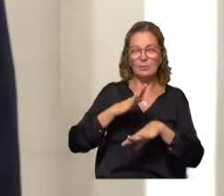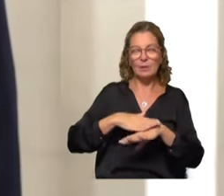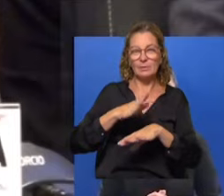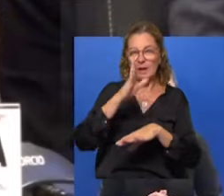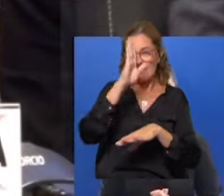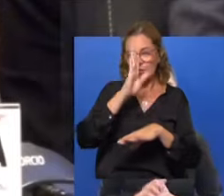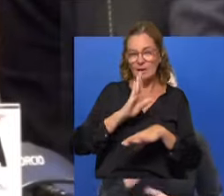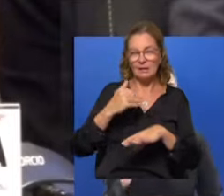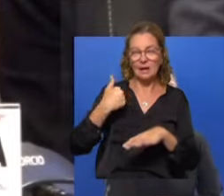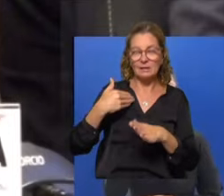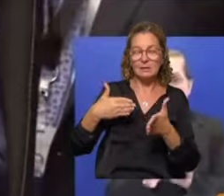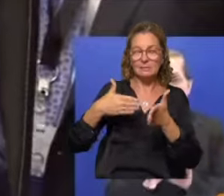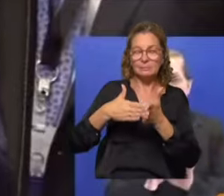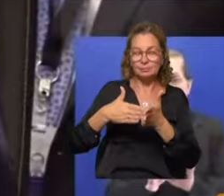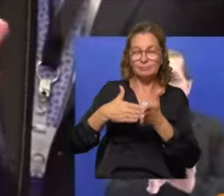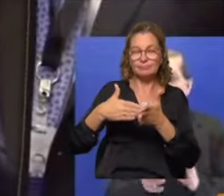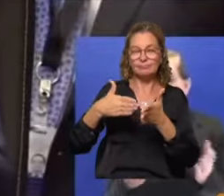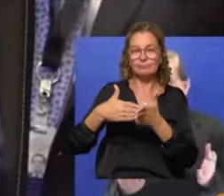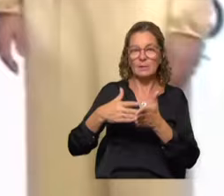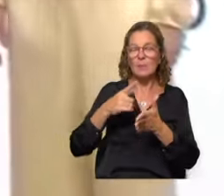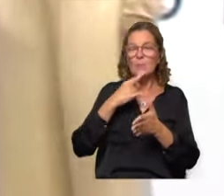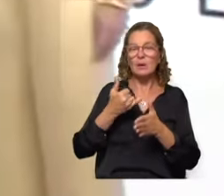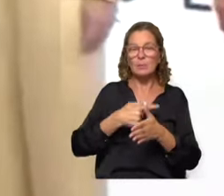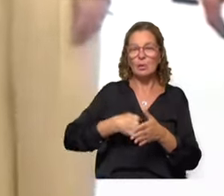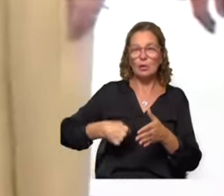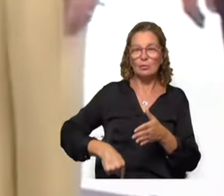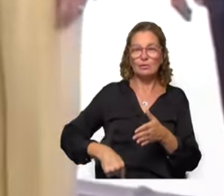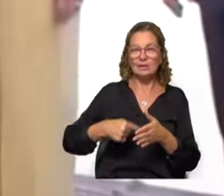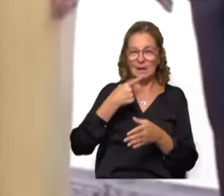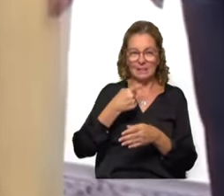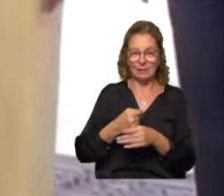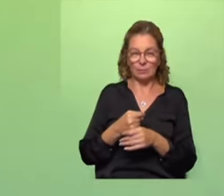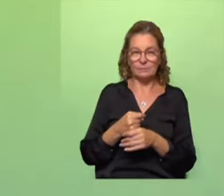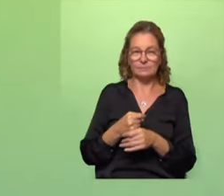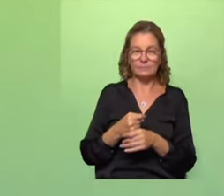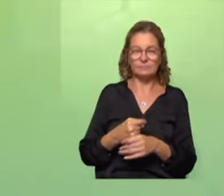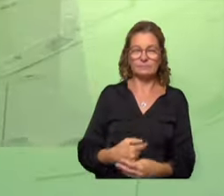y Argentina por frenar los acuerdos bilaterales, por ejemplo, con China, ejemplificó.